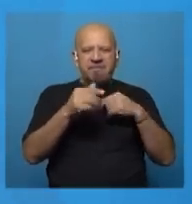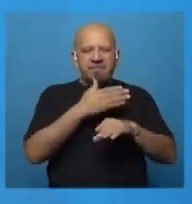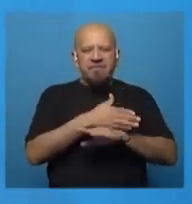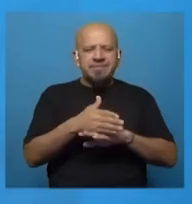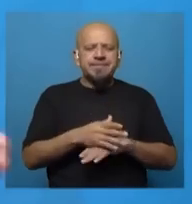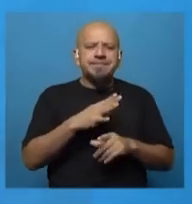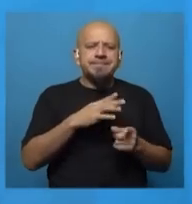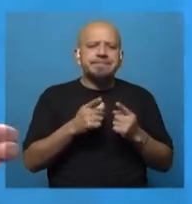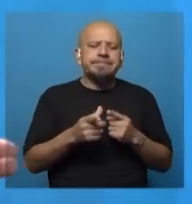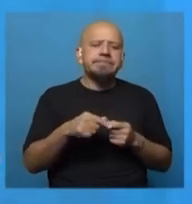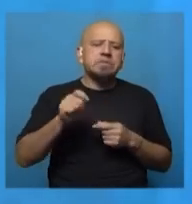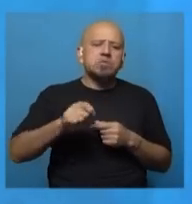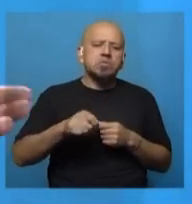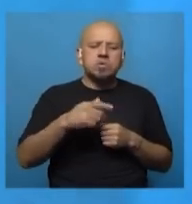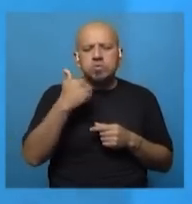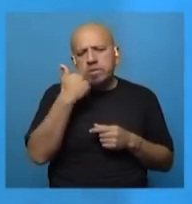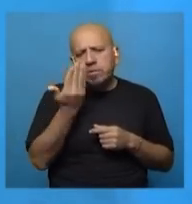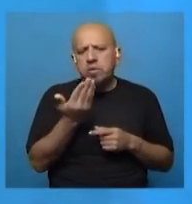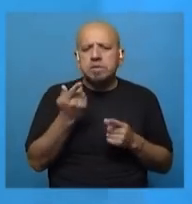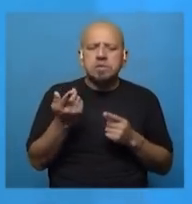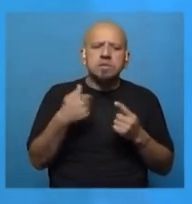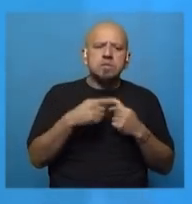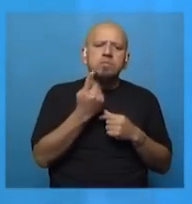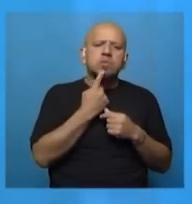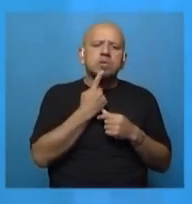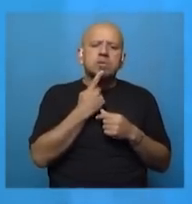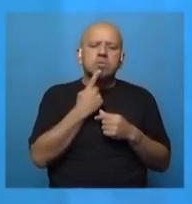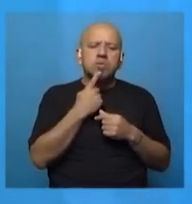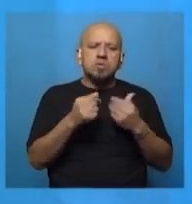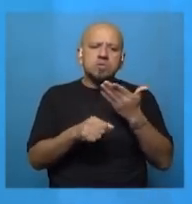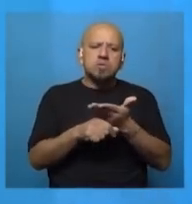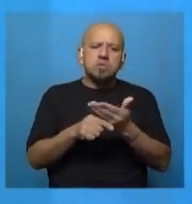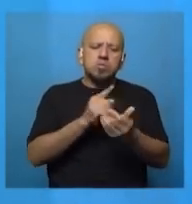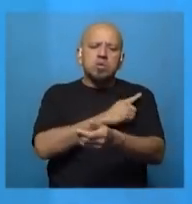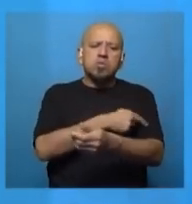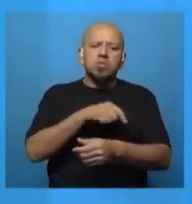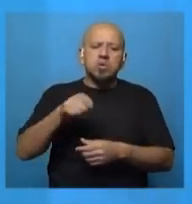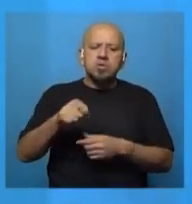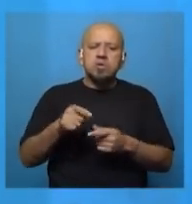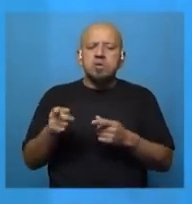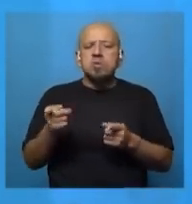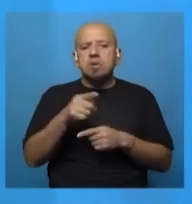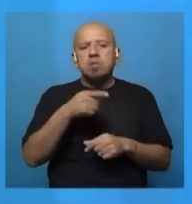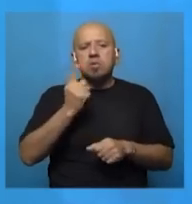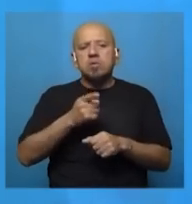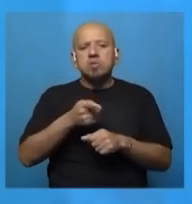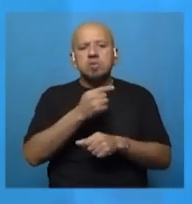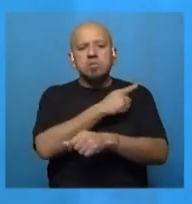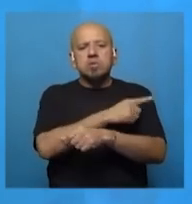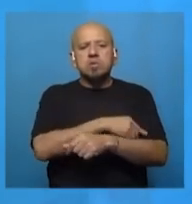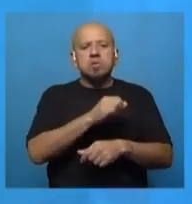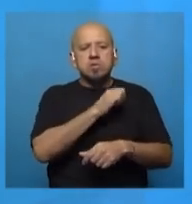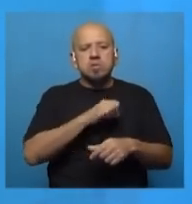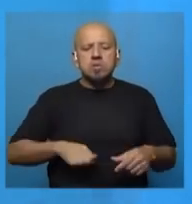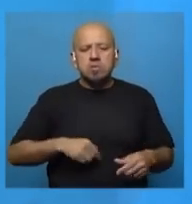reitero tuvimos que ir a un juez una vergüenza los legisladores tienen que ir al poder judicial para que obligue al poder ejecutivo a que